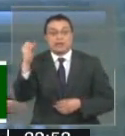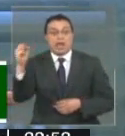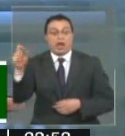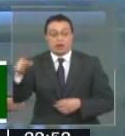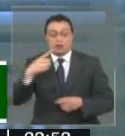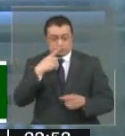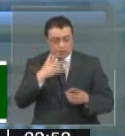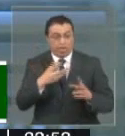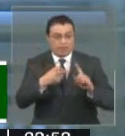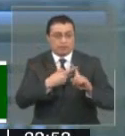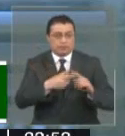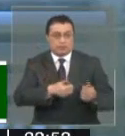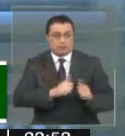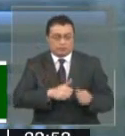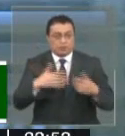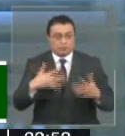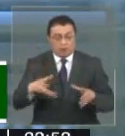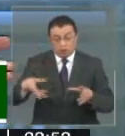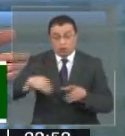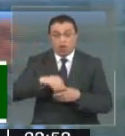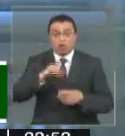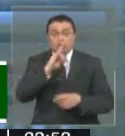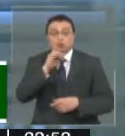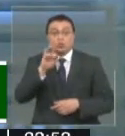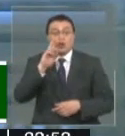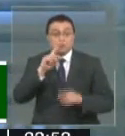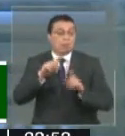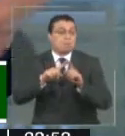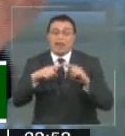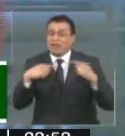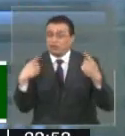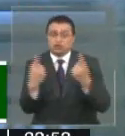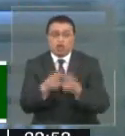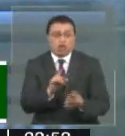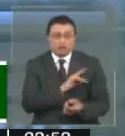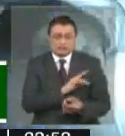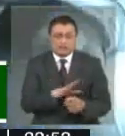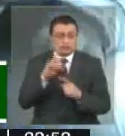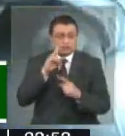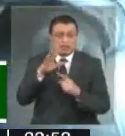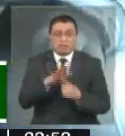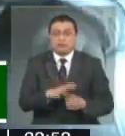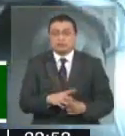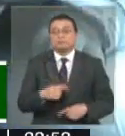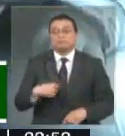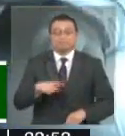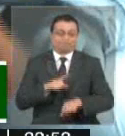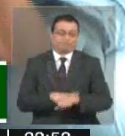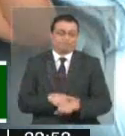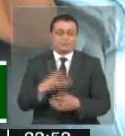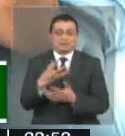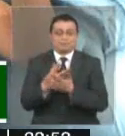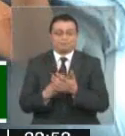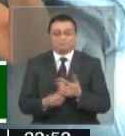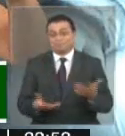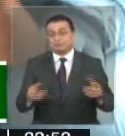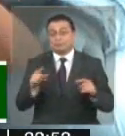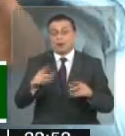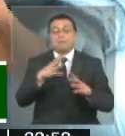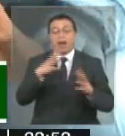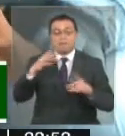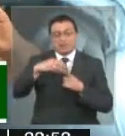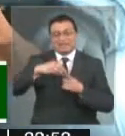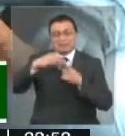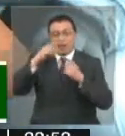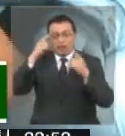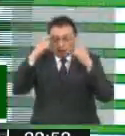pero lo queremos hacer porque el turismo debe ser para todos y todas los chilenos y para todos los ciudadanos. Se nos va acabando el tiempo brevemente. Mauro, tu principal sueño, si pudieras